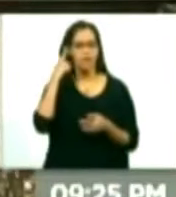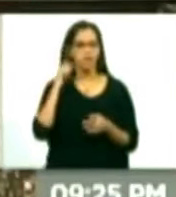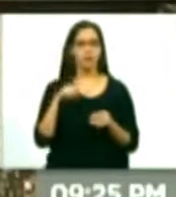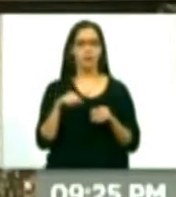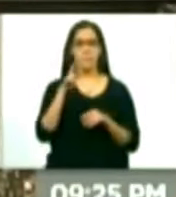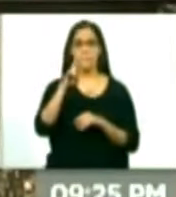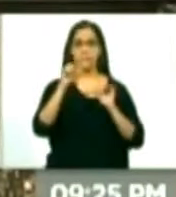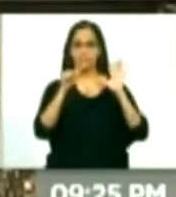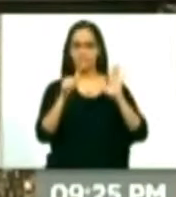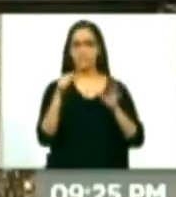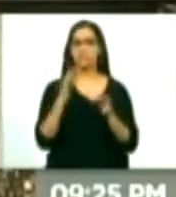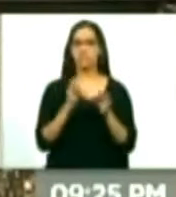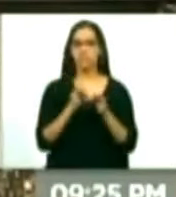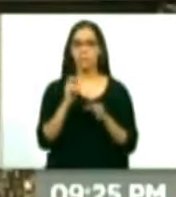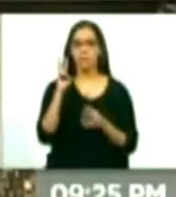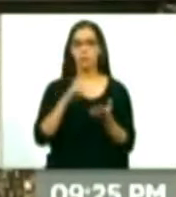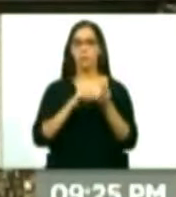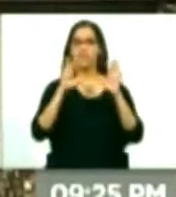26 de septiembre del 2010.